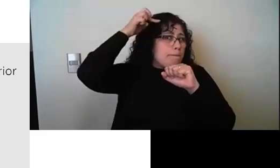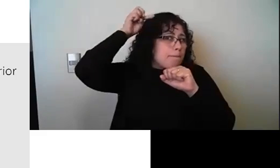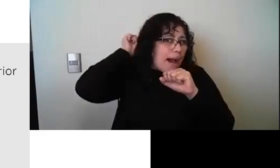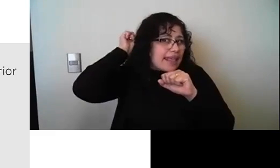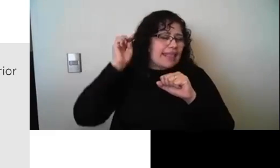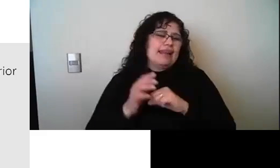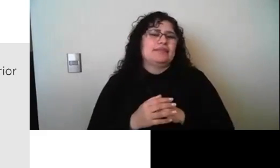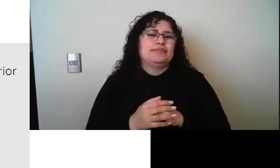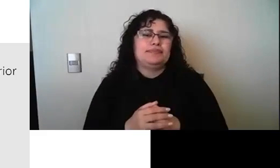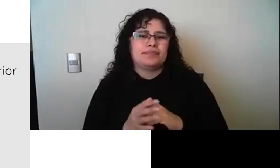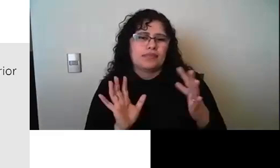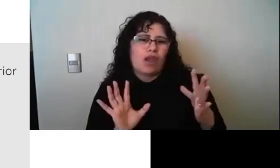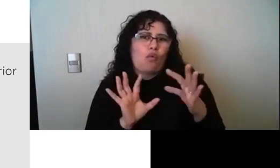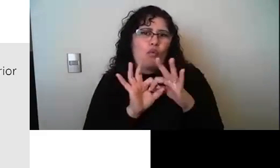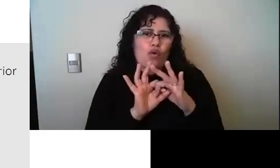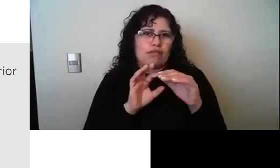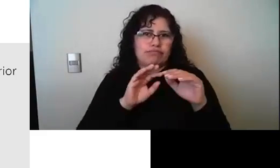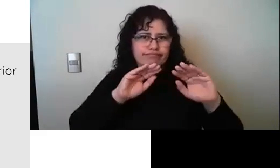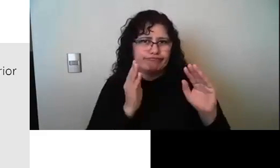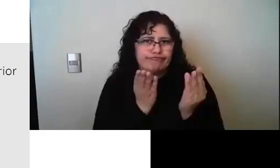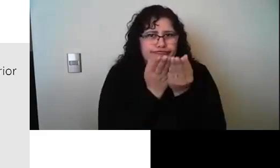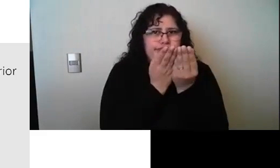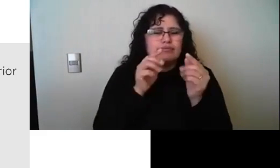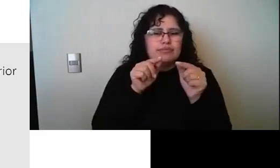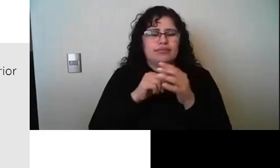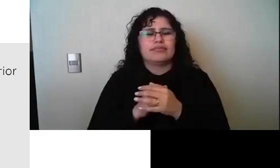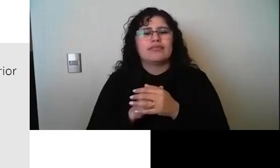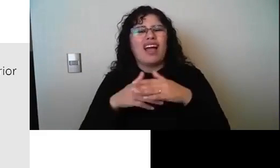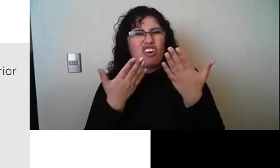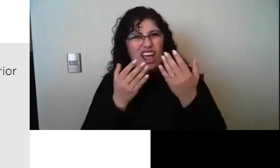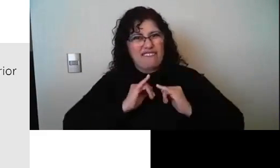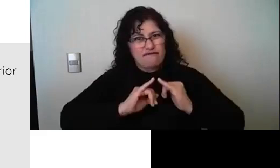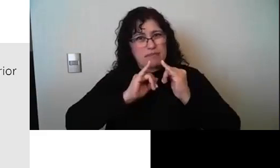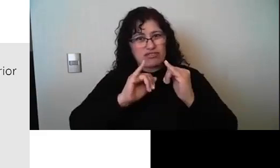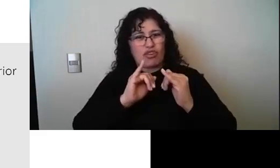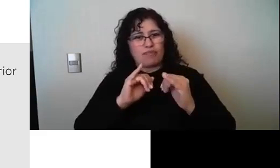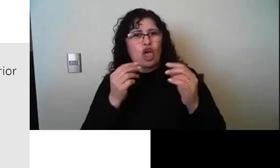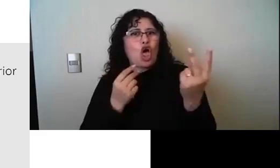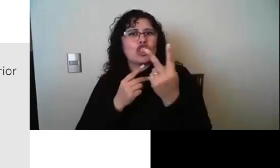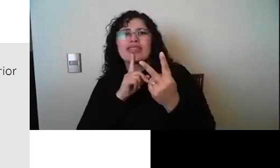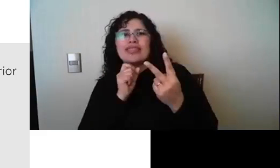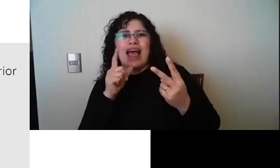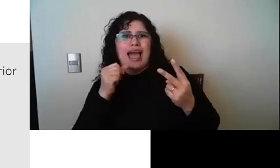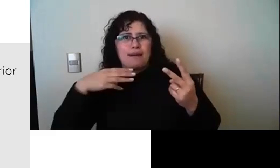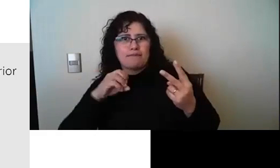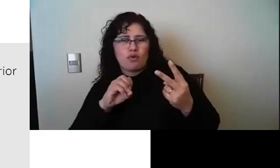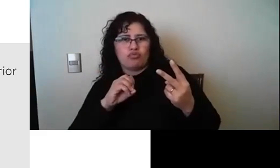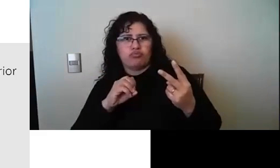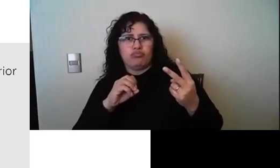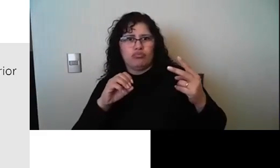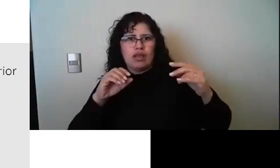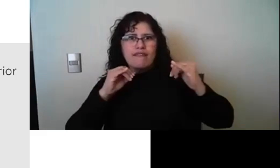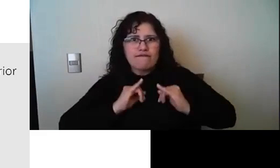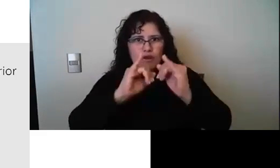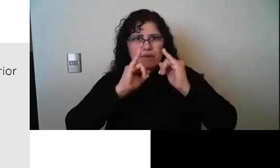Esta zona, S2, recibiría información de ambos tálamos, ¿cierto? Y acá también está descrita una imagen que